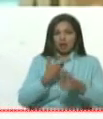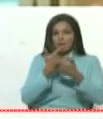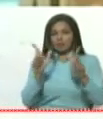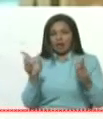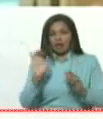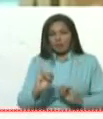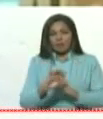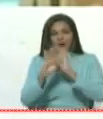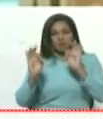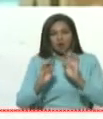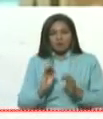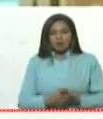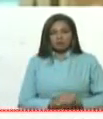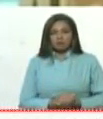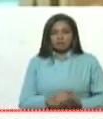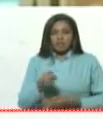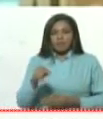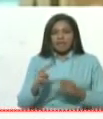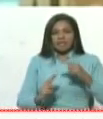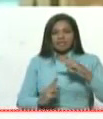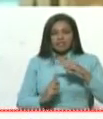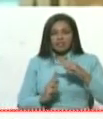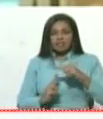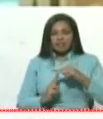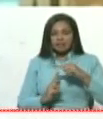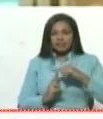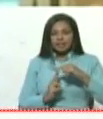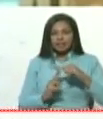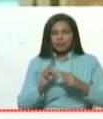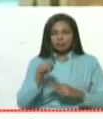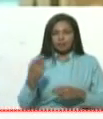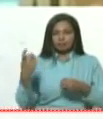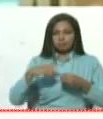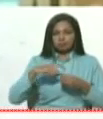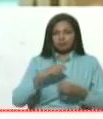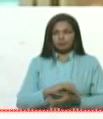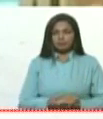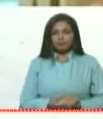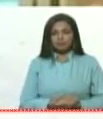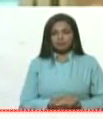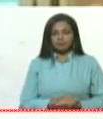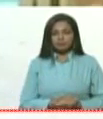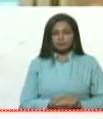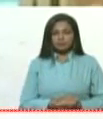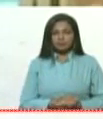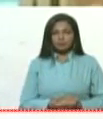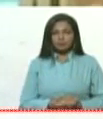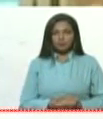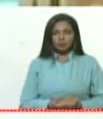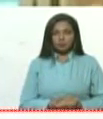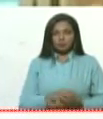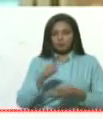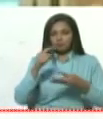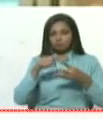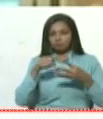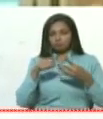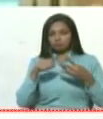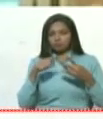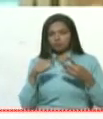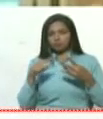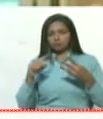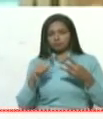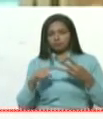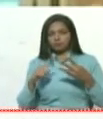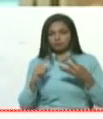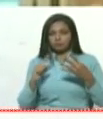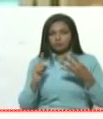libertarias. En el estado Táchira, atención Táchira, Táchira, se incorpora Rubio, La Grita,